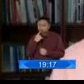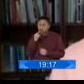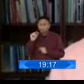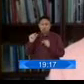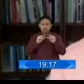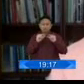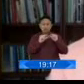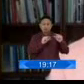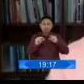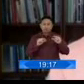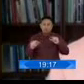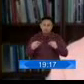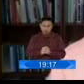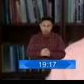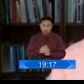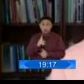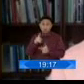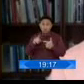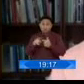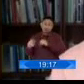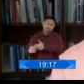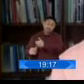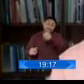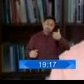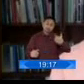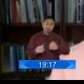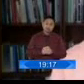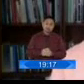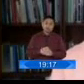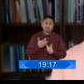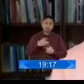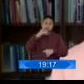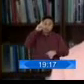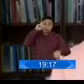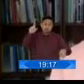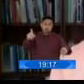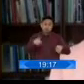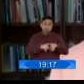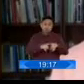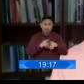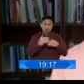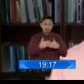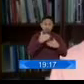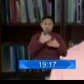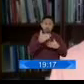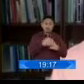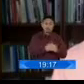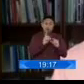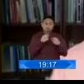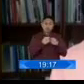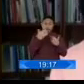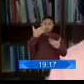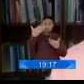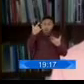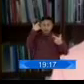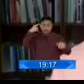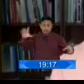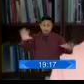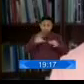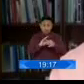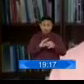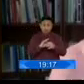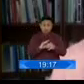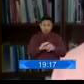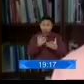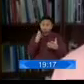una cuestión que es ya más bien histórica, y es la ausencia de acuerdos de largo alcance entre tendencias que son medianamente parecidas, sino lo